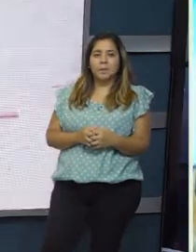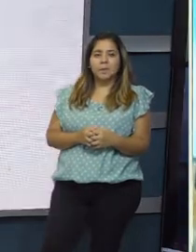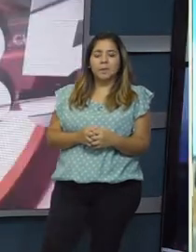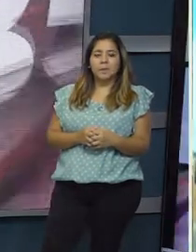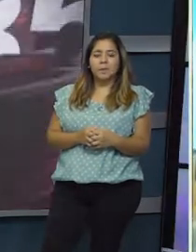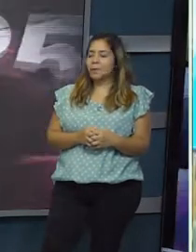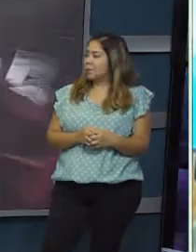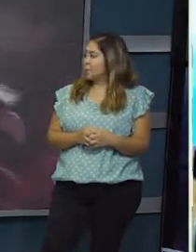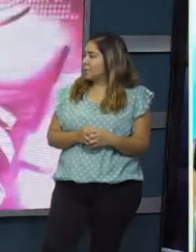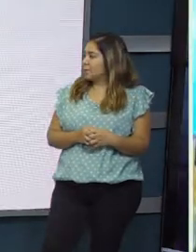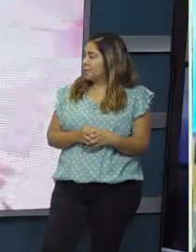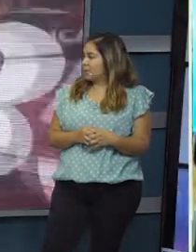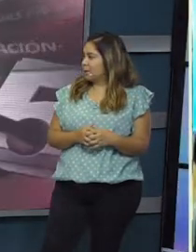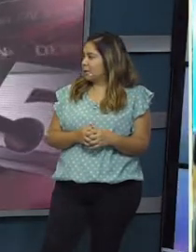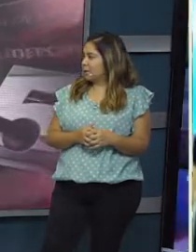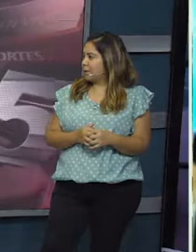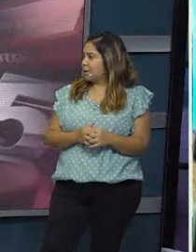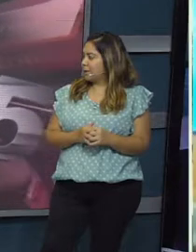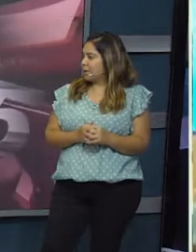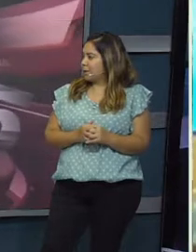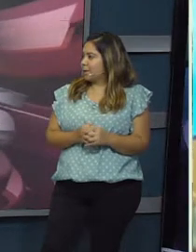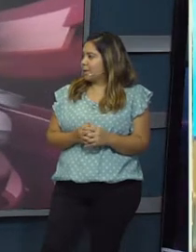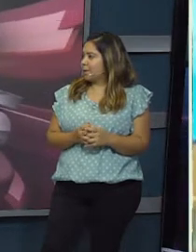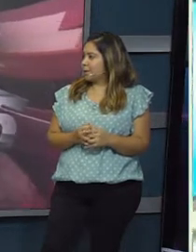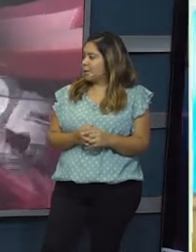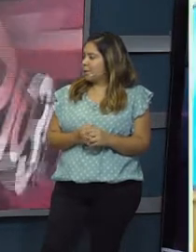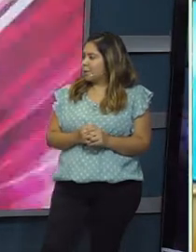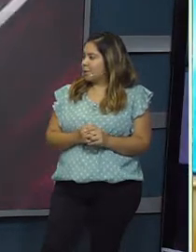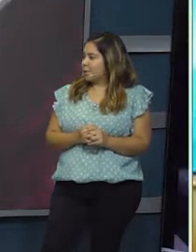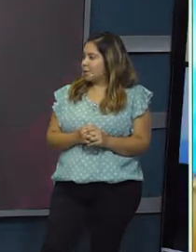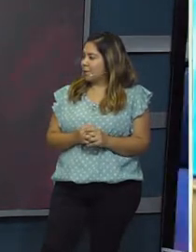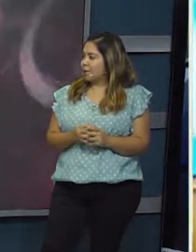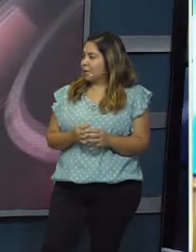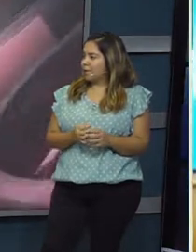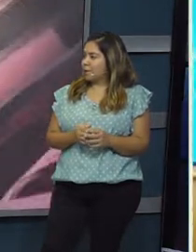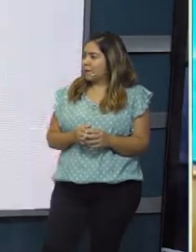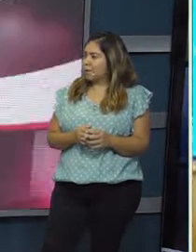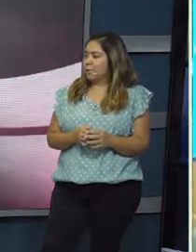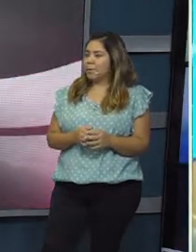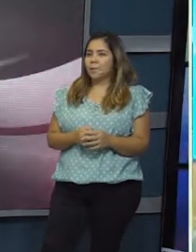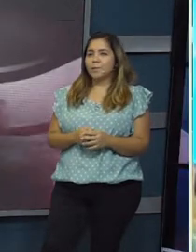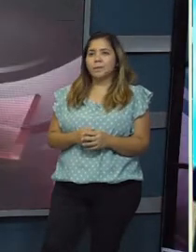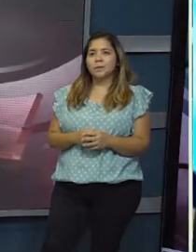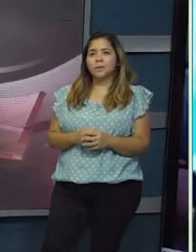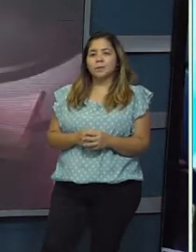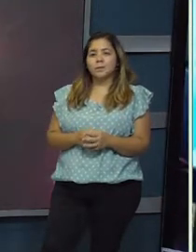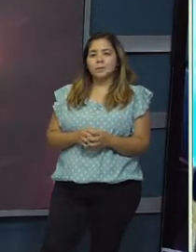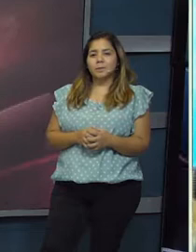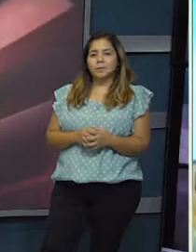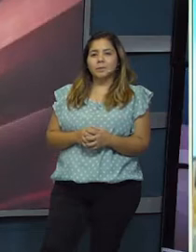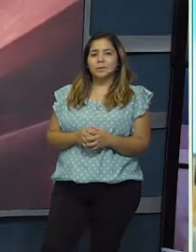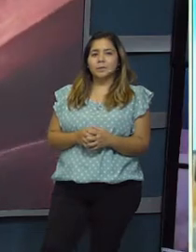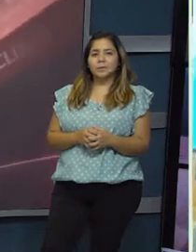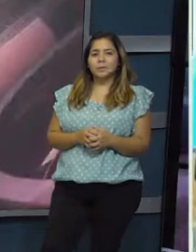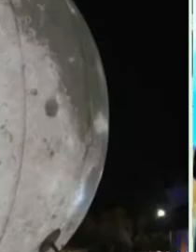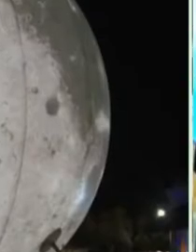pero en este caso en Calingasta, que nos ha permitido cumplir y hacer cumplir con las normas básicas y esenciales para cuidarnos,